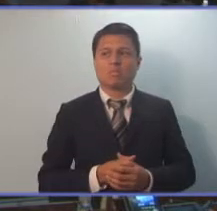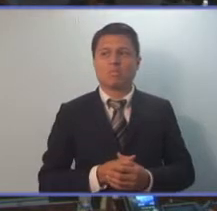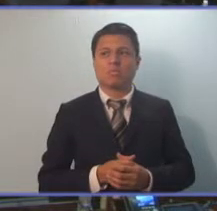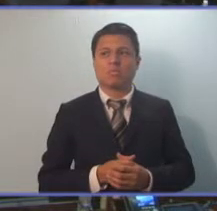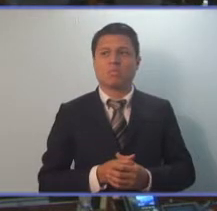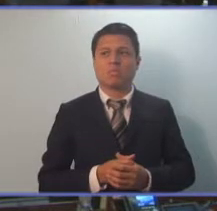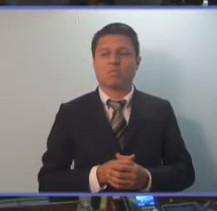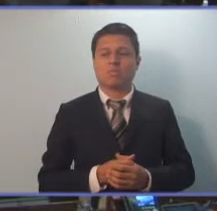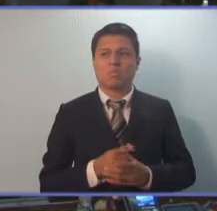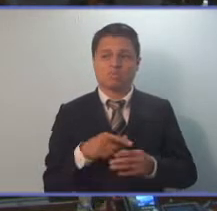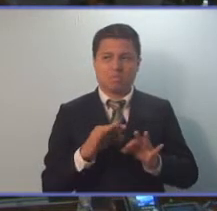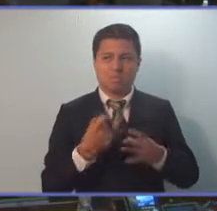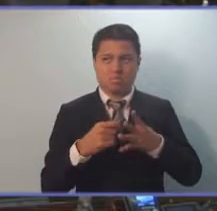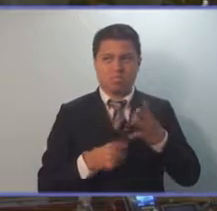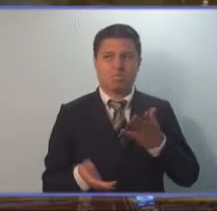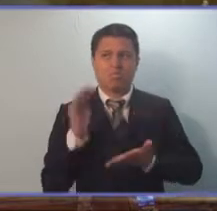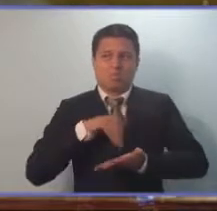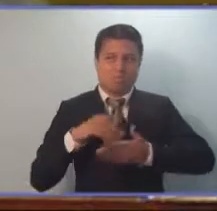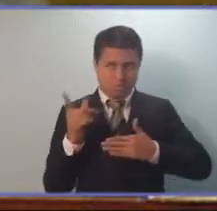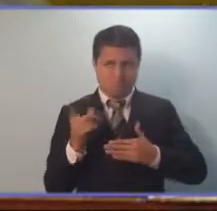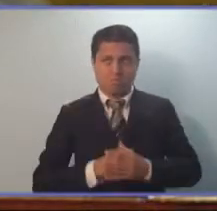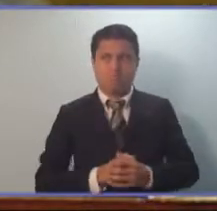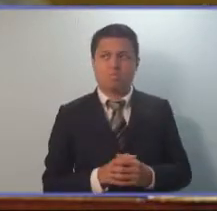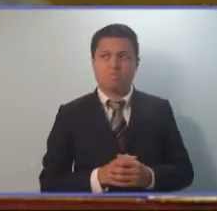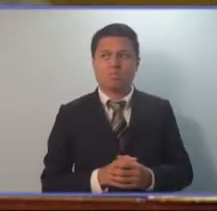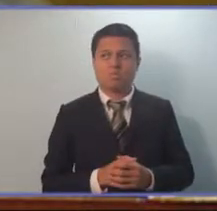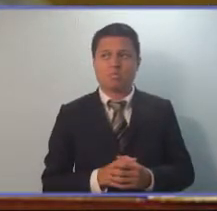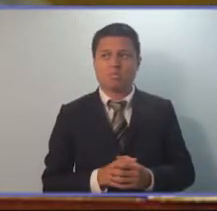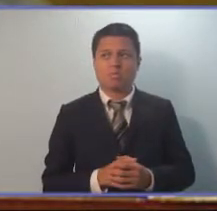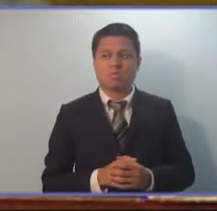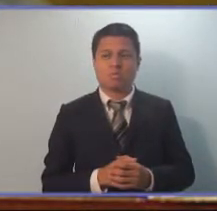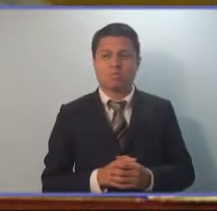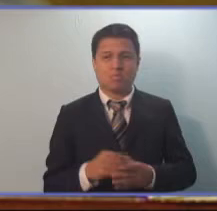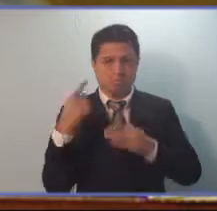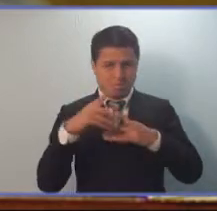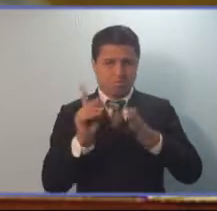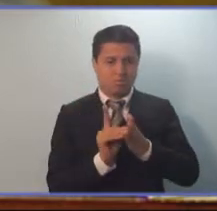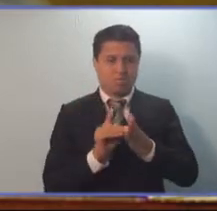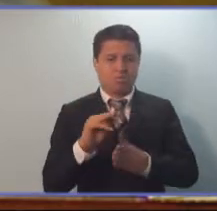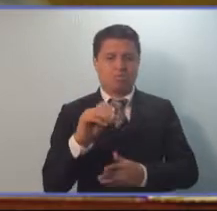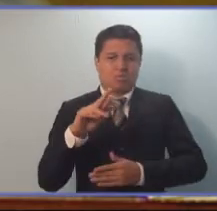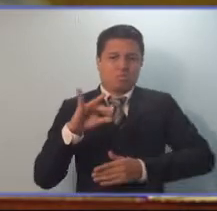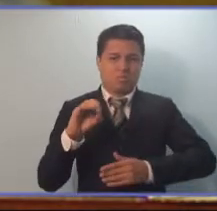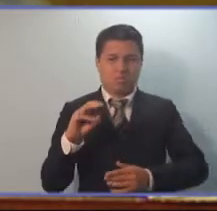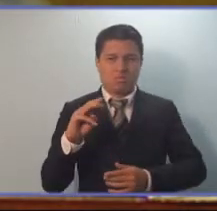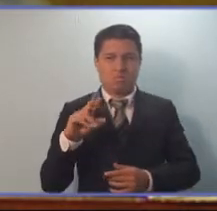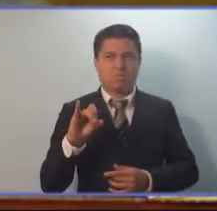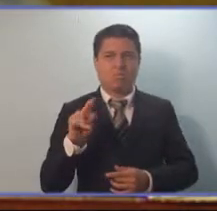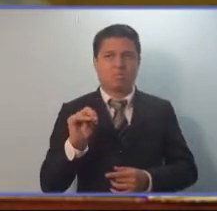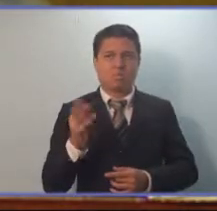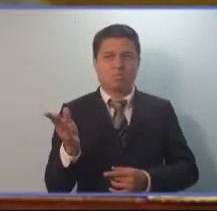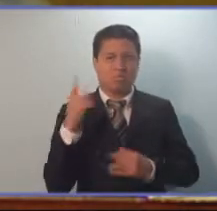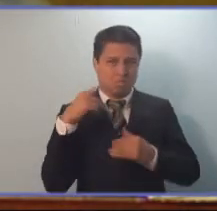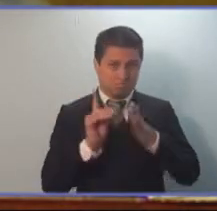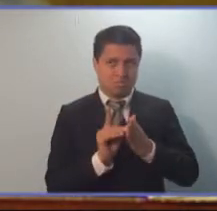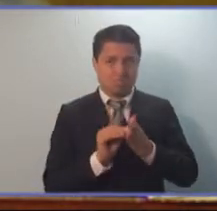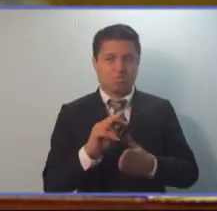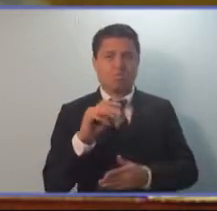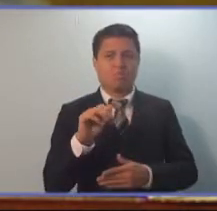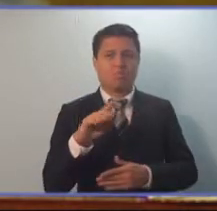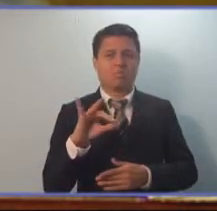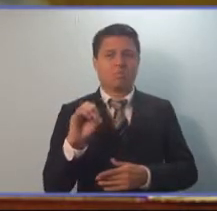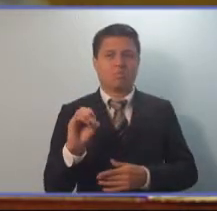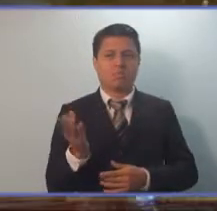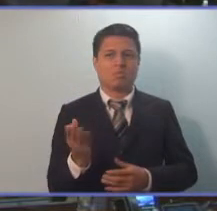intentar establecer el quórum. De nuevo le daré la palabra al diputado Mario Marroquín. Tiene la palabra el diputado Mario